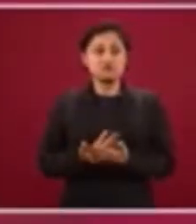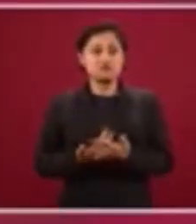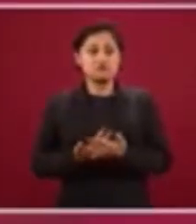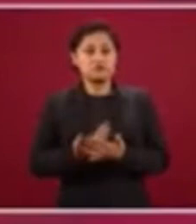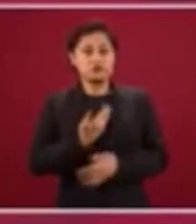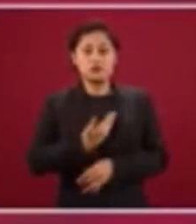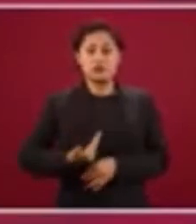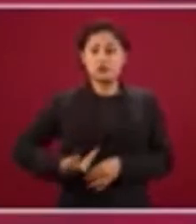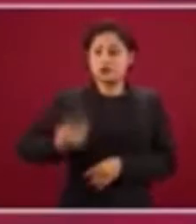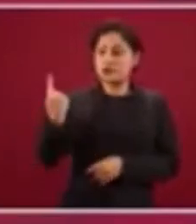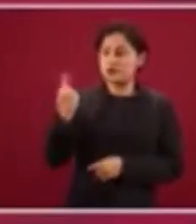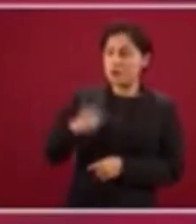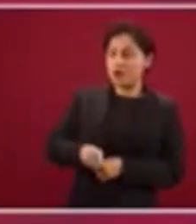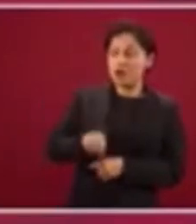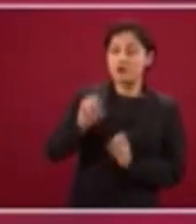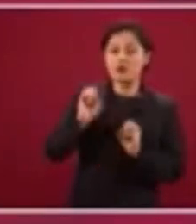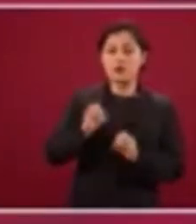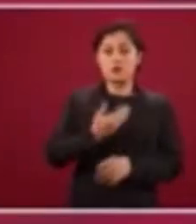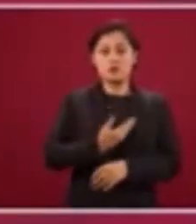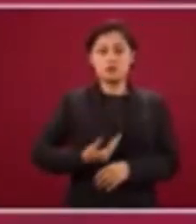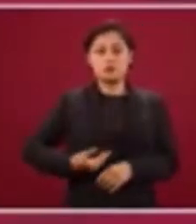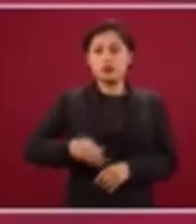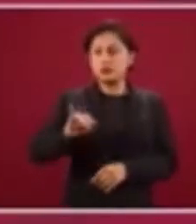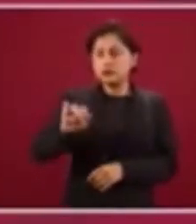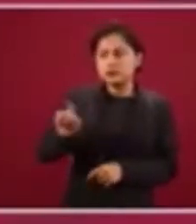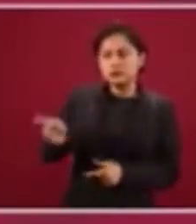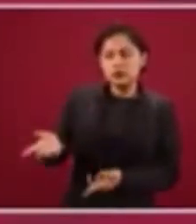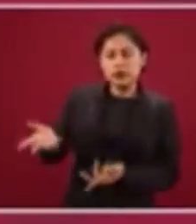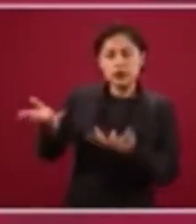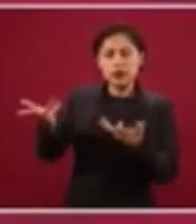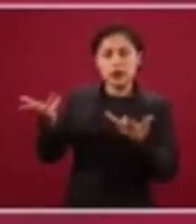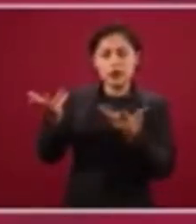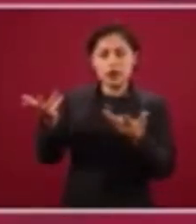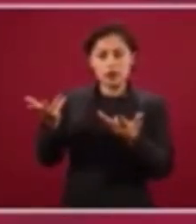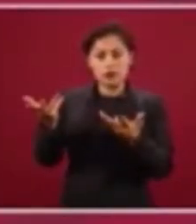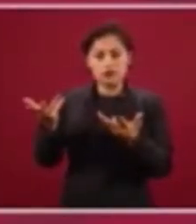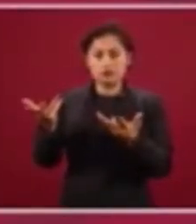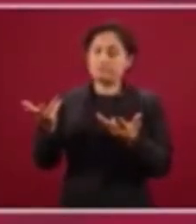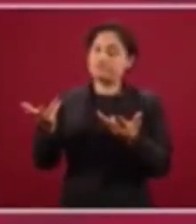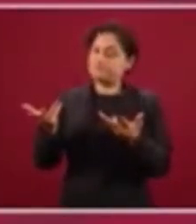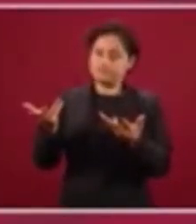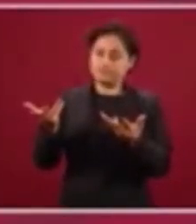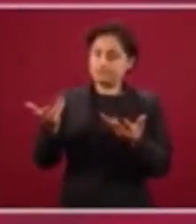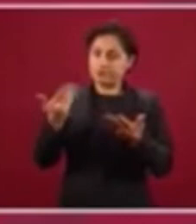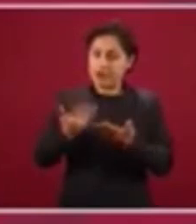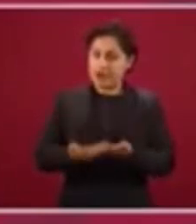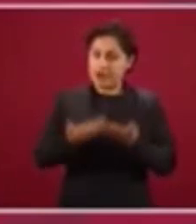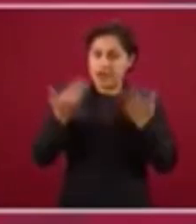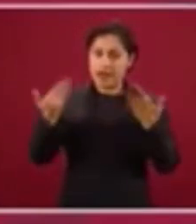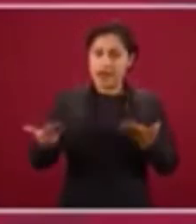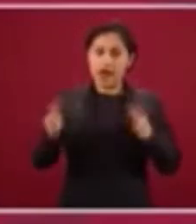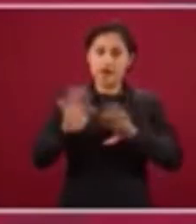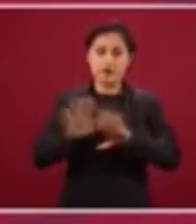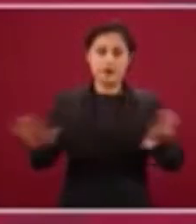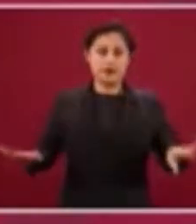autorizaba o no daba su visto bueno. Ahora el